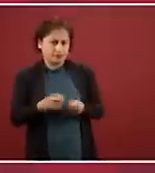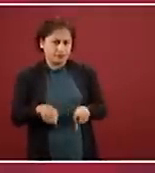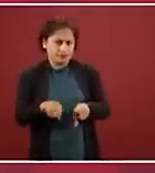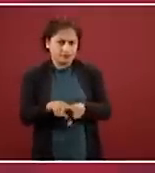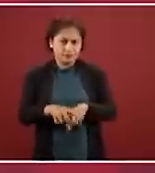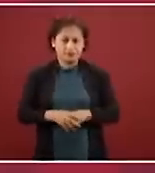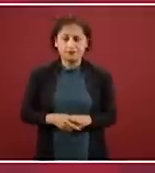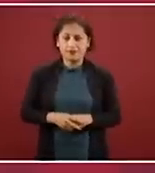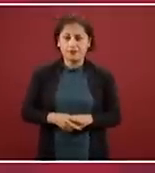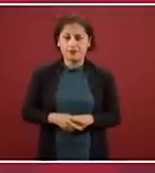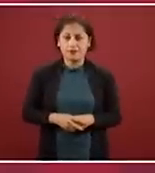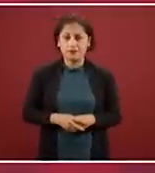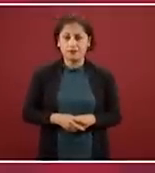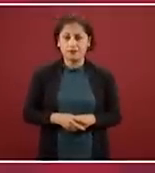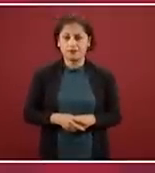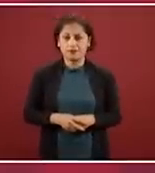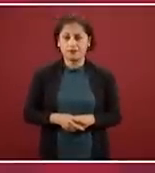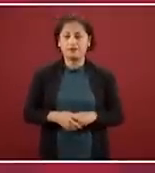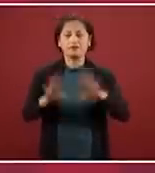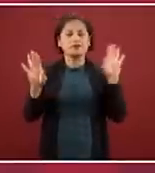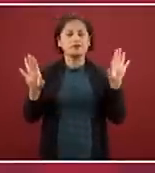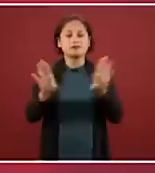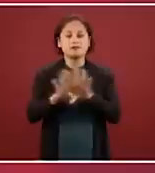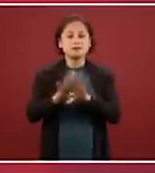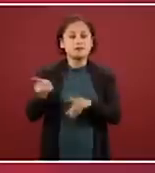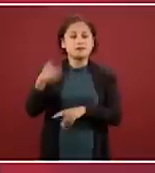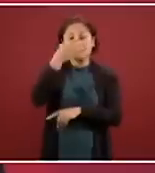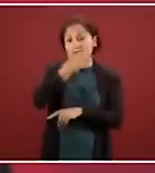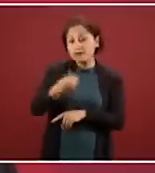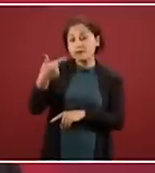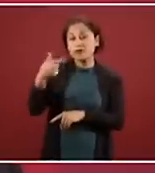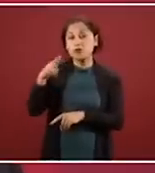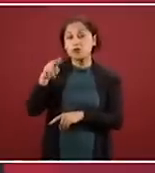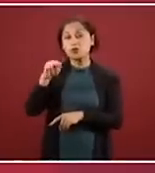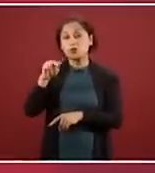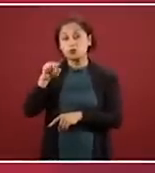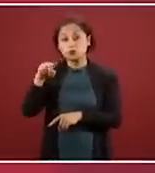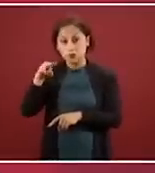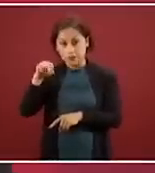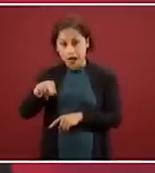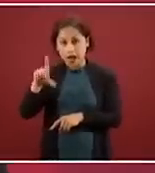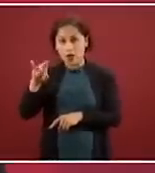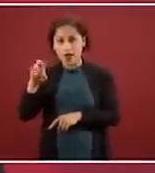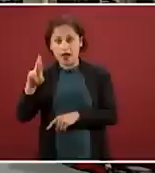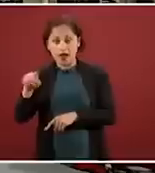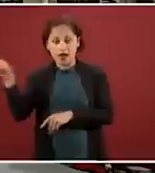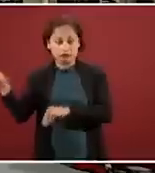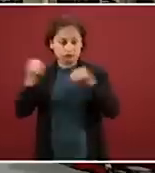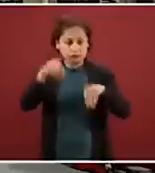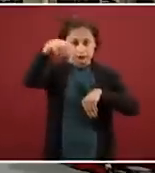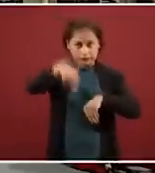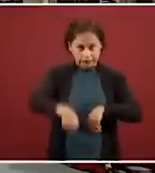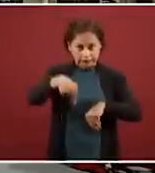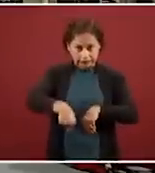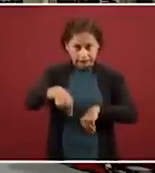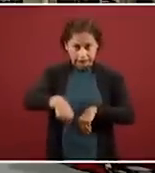No es que Guzmán Loera estuviese aquí, en el Palacio, ¿no? O en Los Pinos, pero